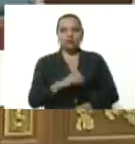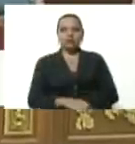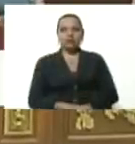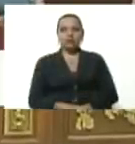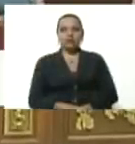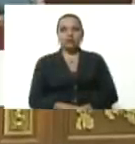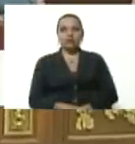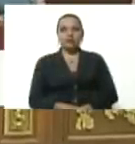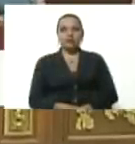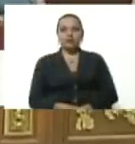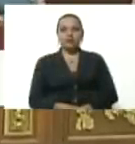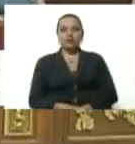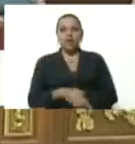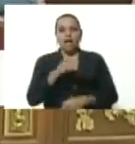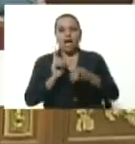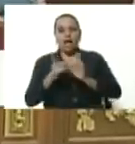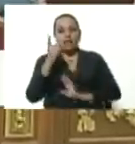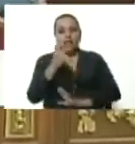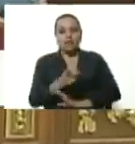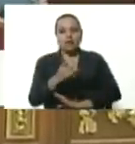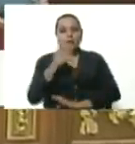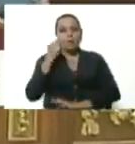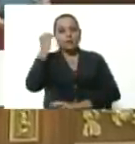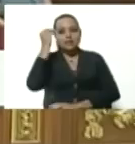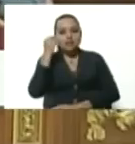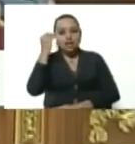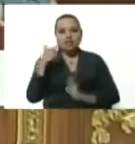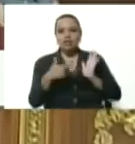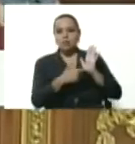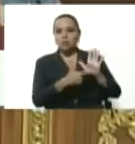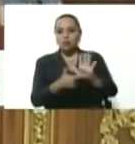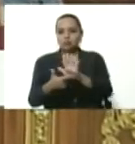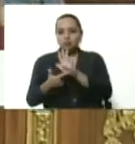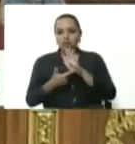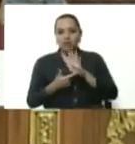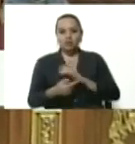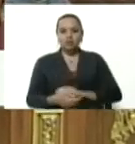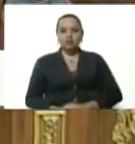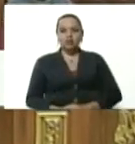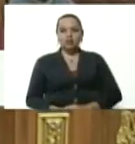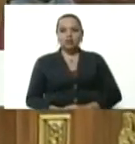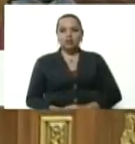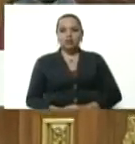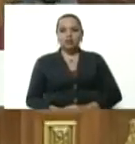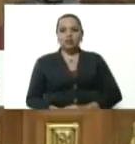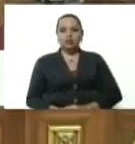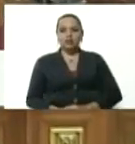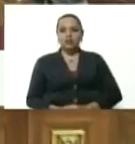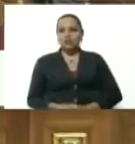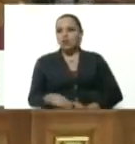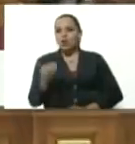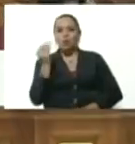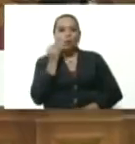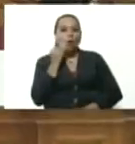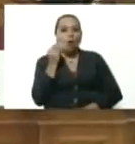¿Alguien puede pensar, demostrado, lo ineficiente,